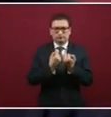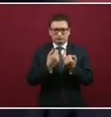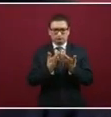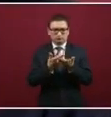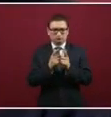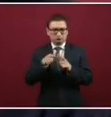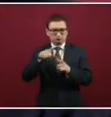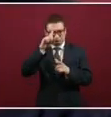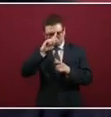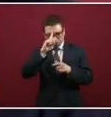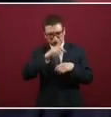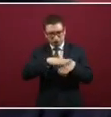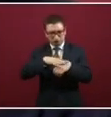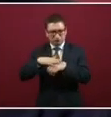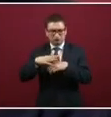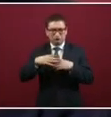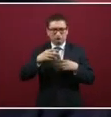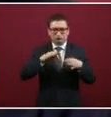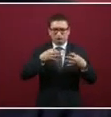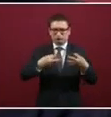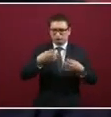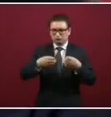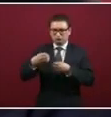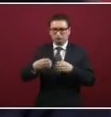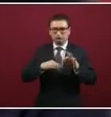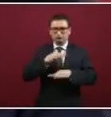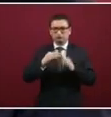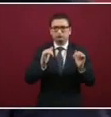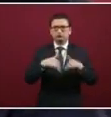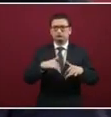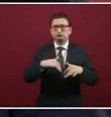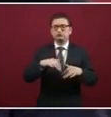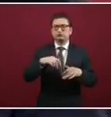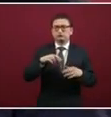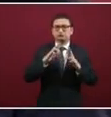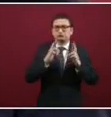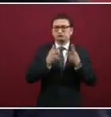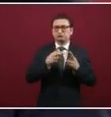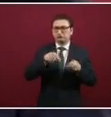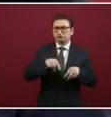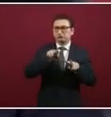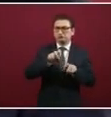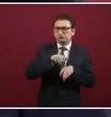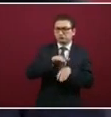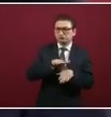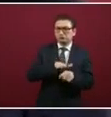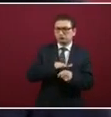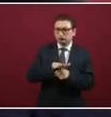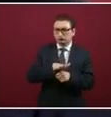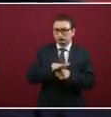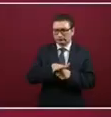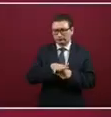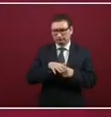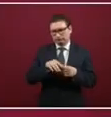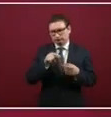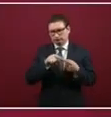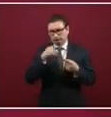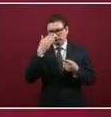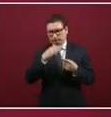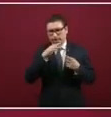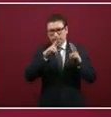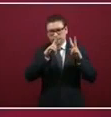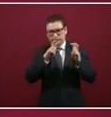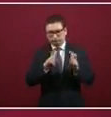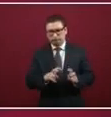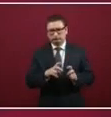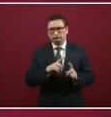jurídico, todos, porque hoy tratamos, además de los temas